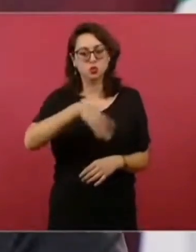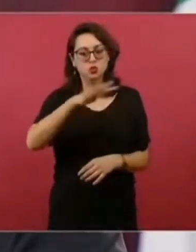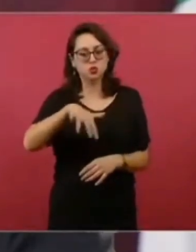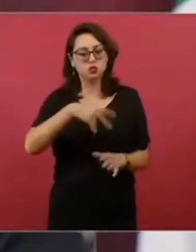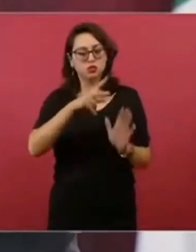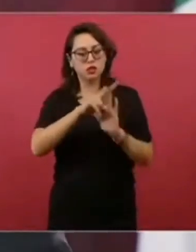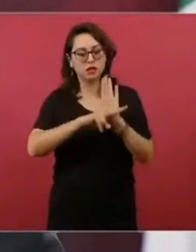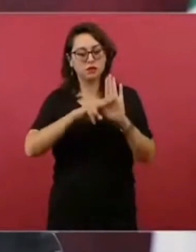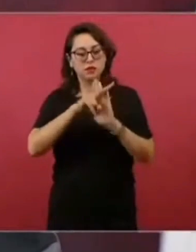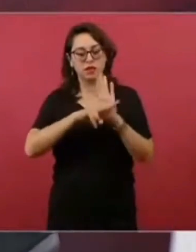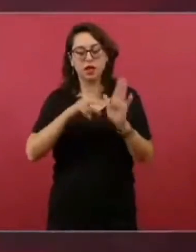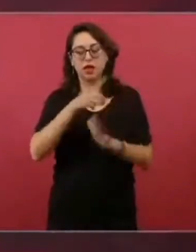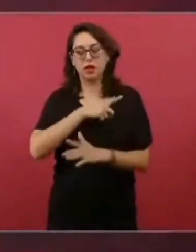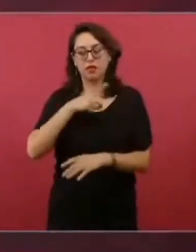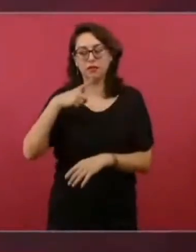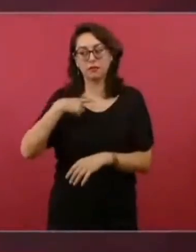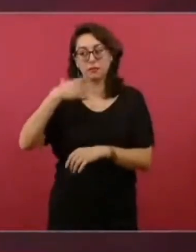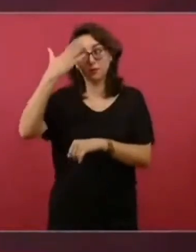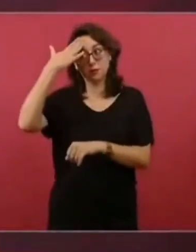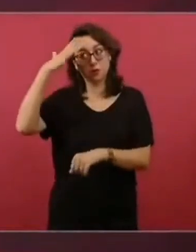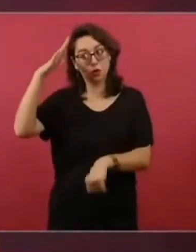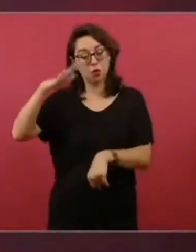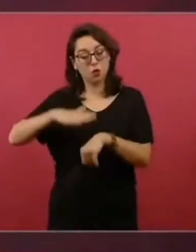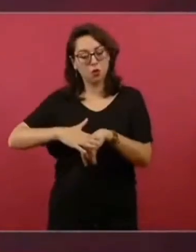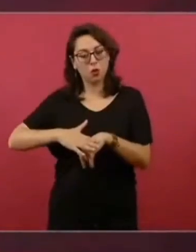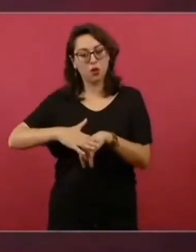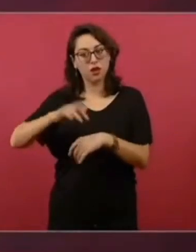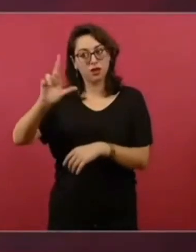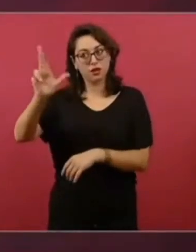para refrescarle la memoria